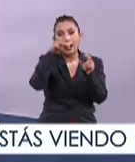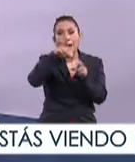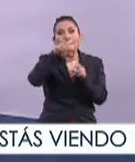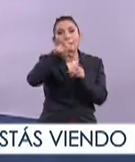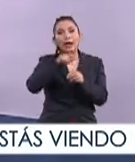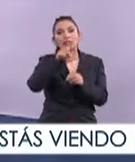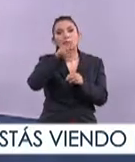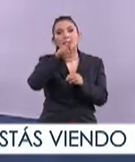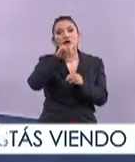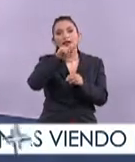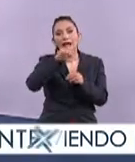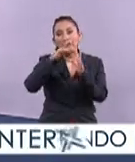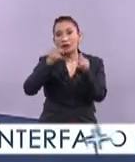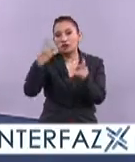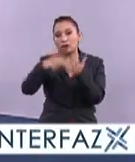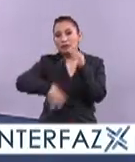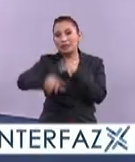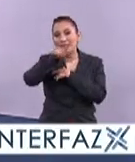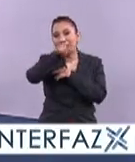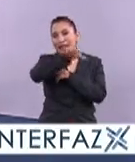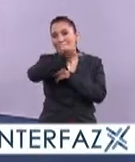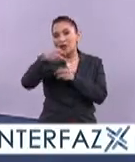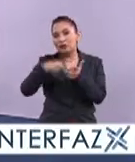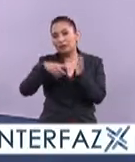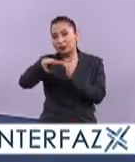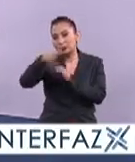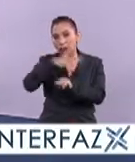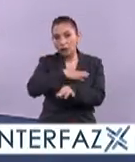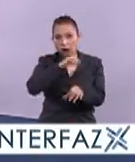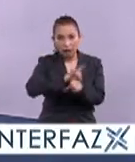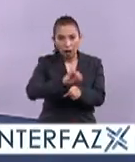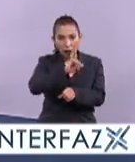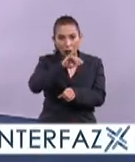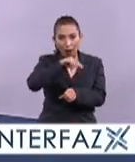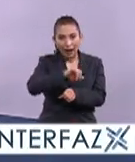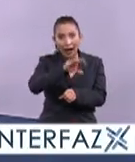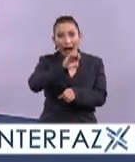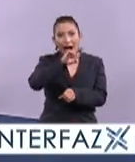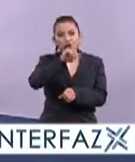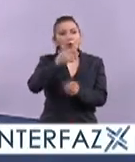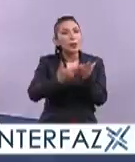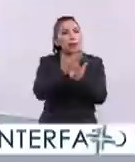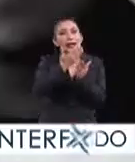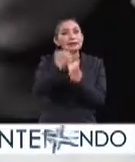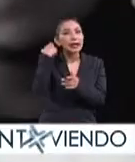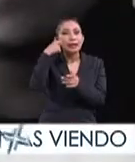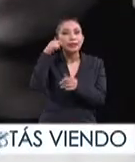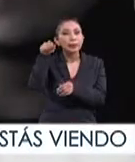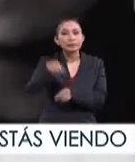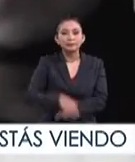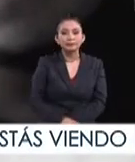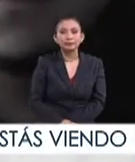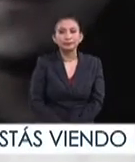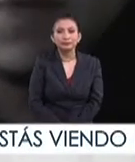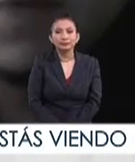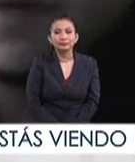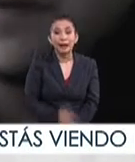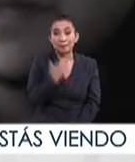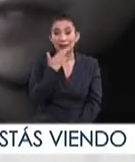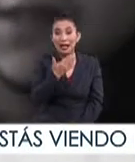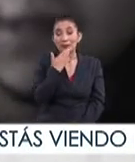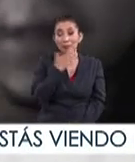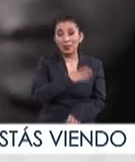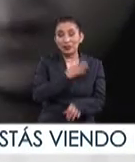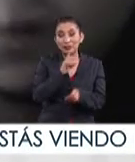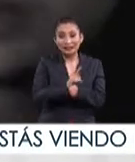Mexprotec Francia 2017-2018. Muy buenos días, Juan Carlos, ¿cómo estás? ¿Cómo amanece Querétaro el día de hoy? Muy bien,